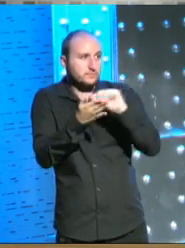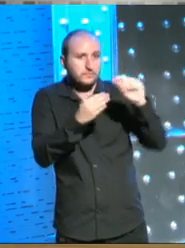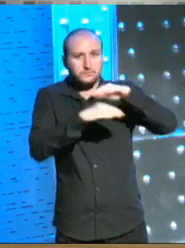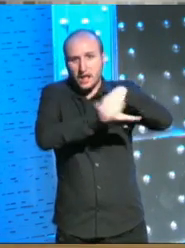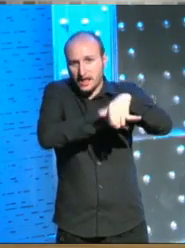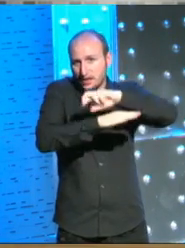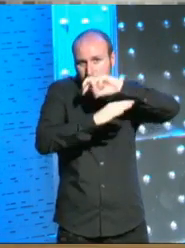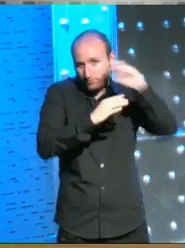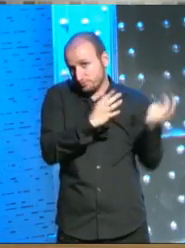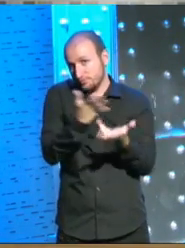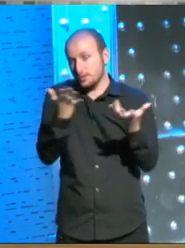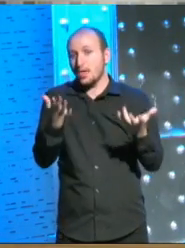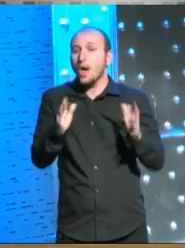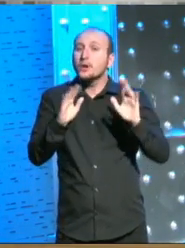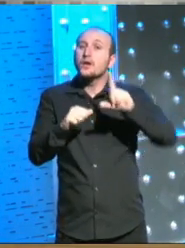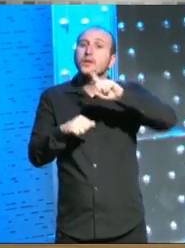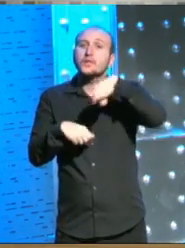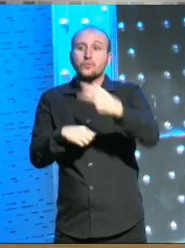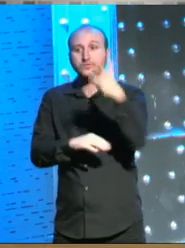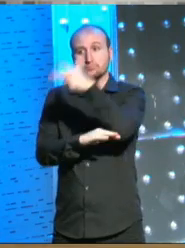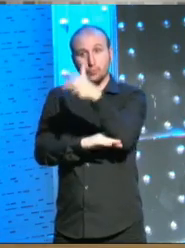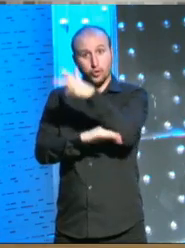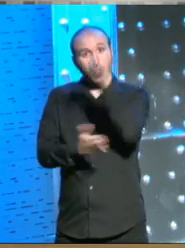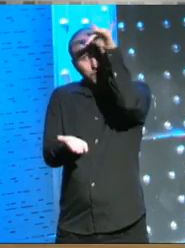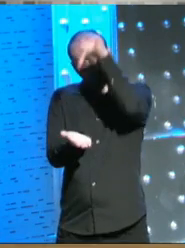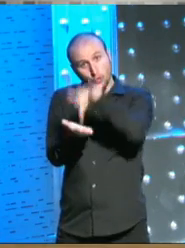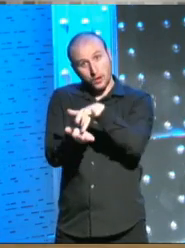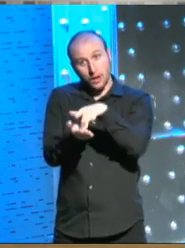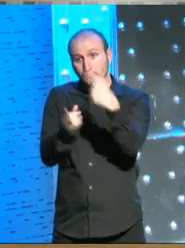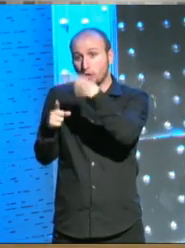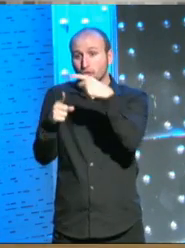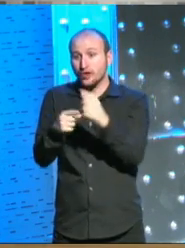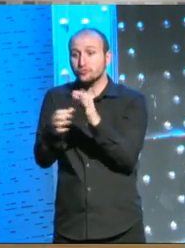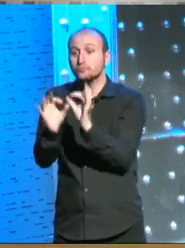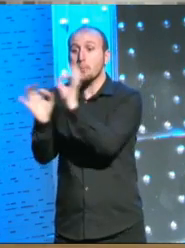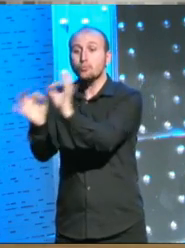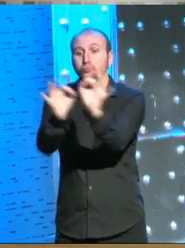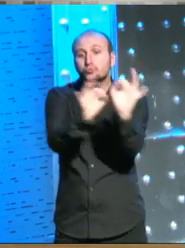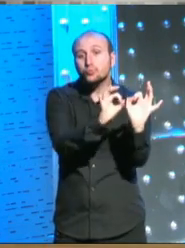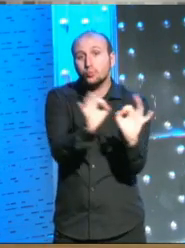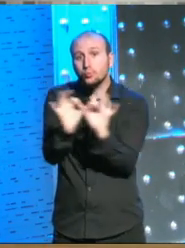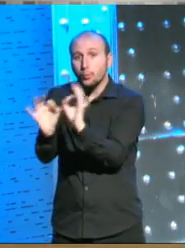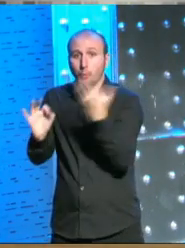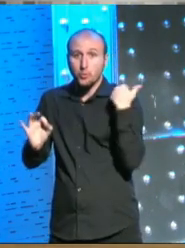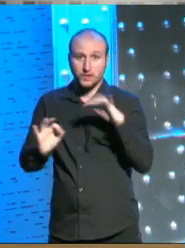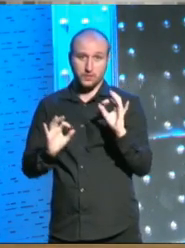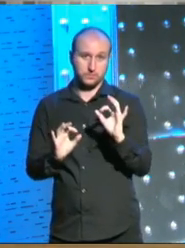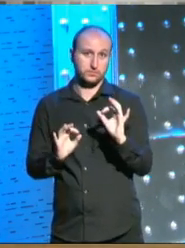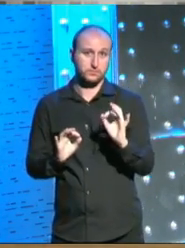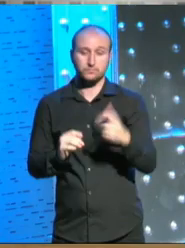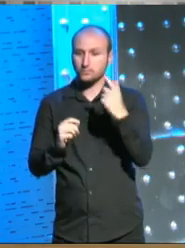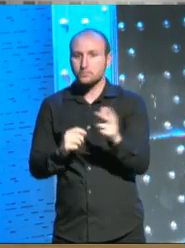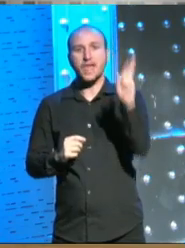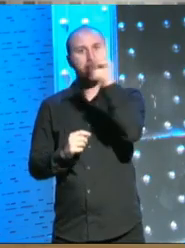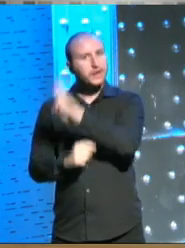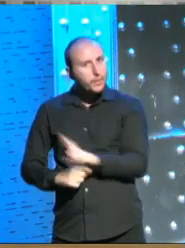tal. Pero luego cuando va a rodar, todo está puesto en escena, todo está puesto en escena. Y repetido, y